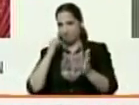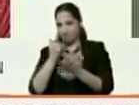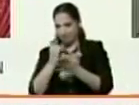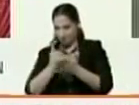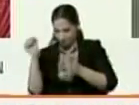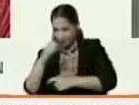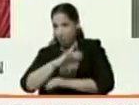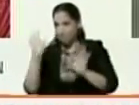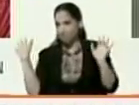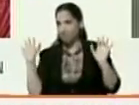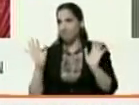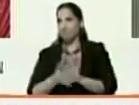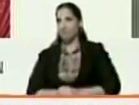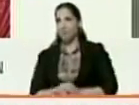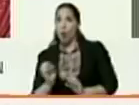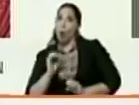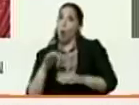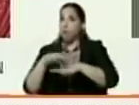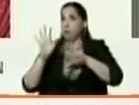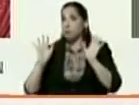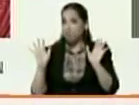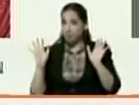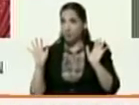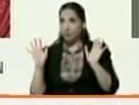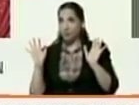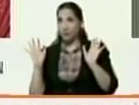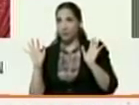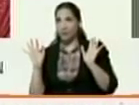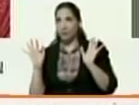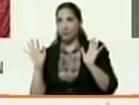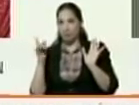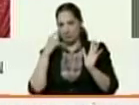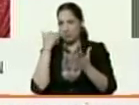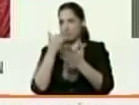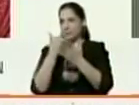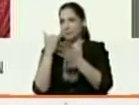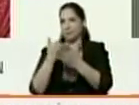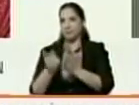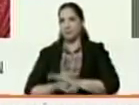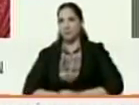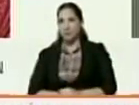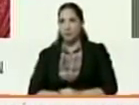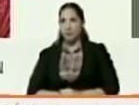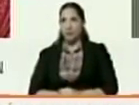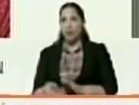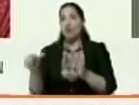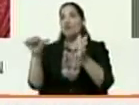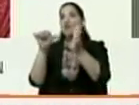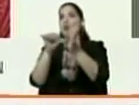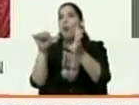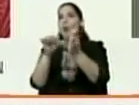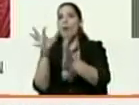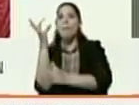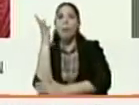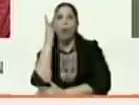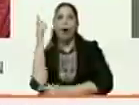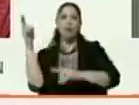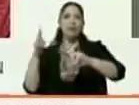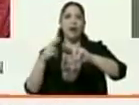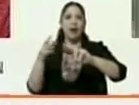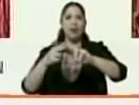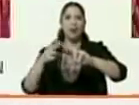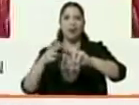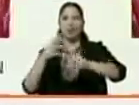¿Sí? ¿O lo dejamos así? Vamos a ver, Freddy. ¿Dónde están las mujeres del